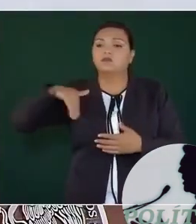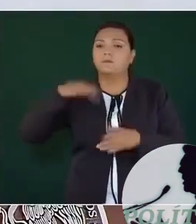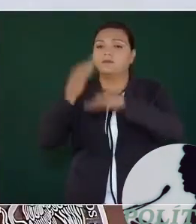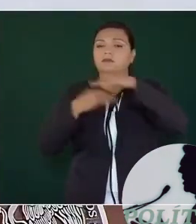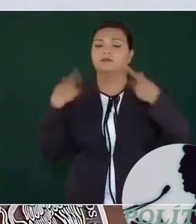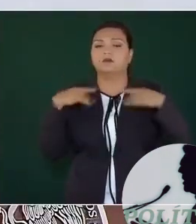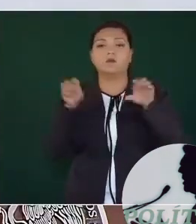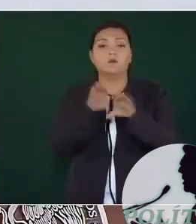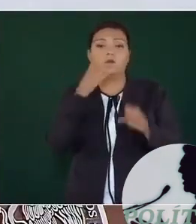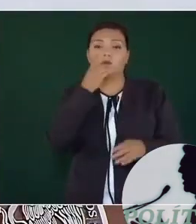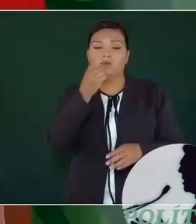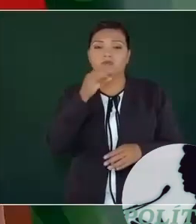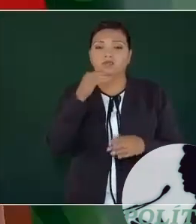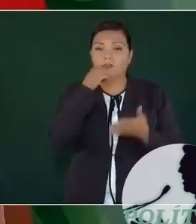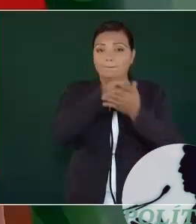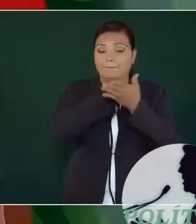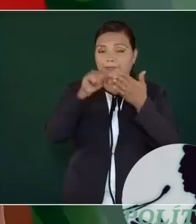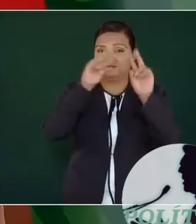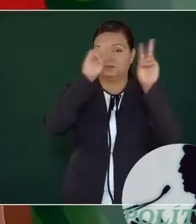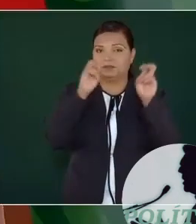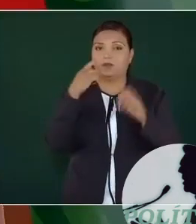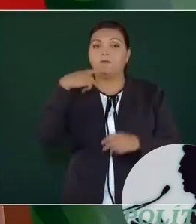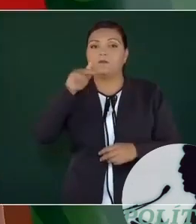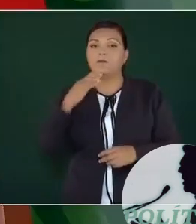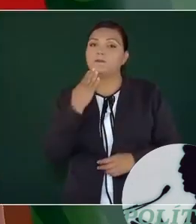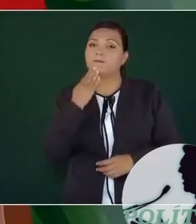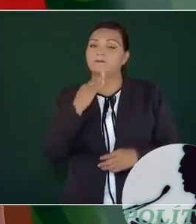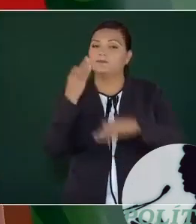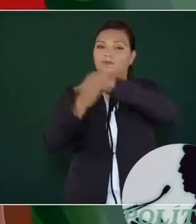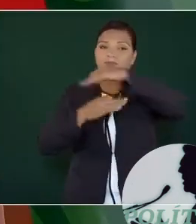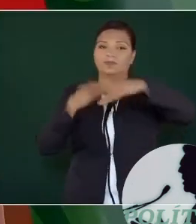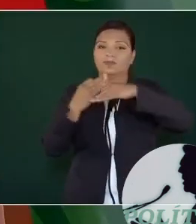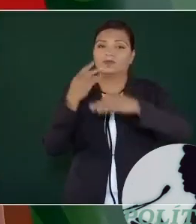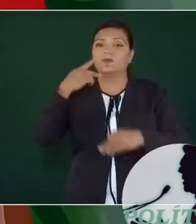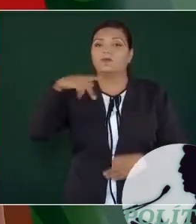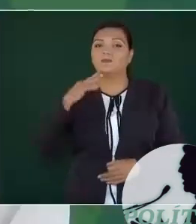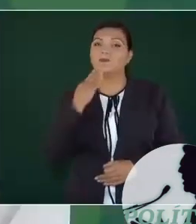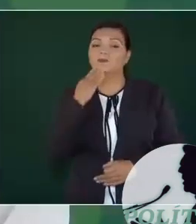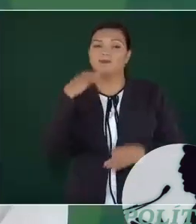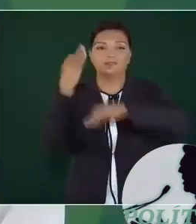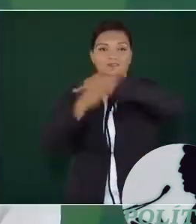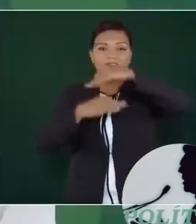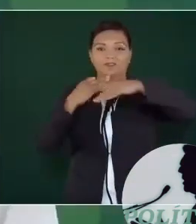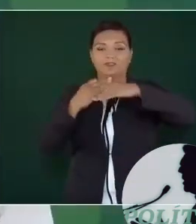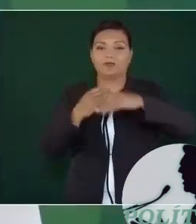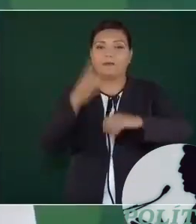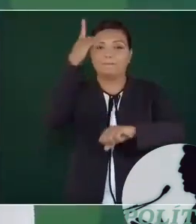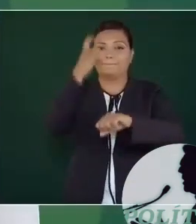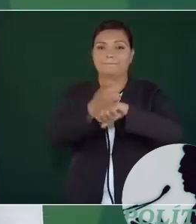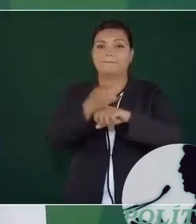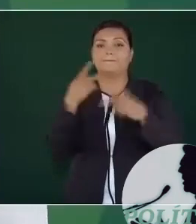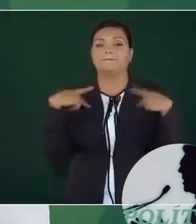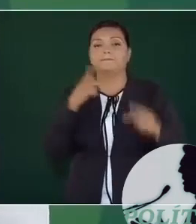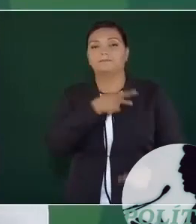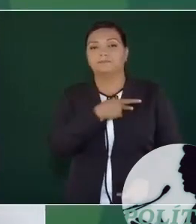tal y como lo dice la frase, por el bien de todos, por el bien de todos, primero los